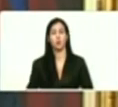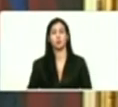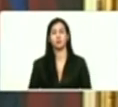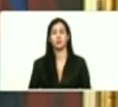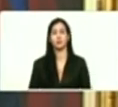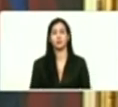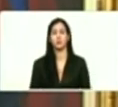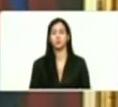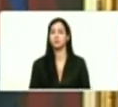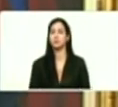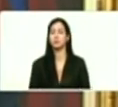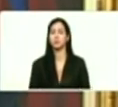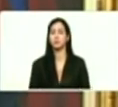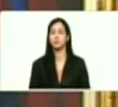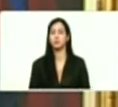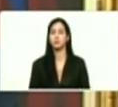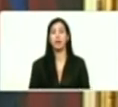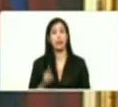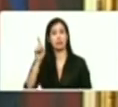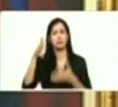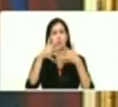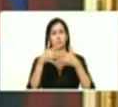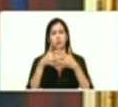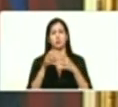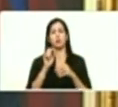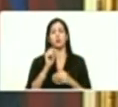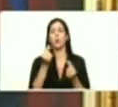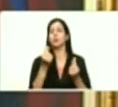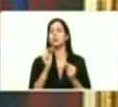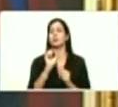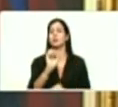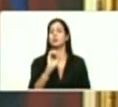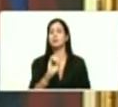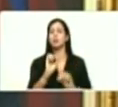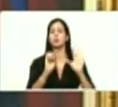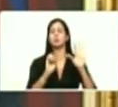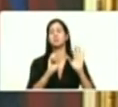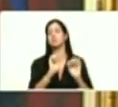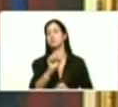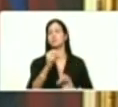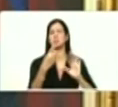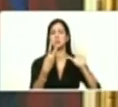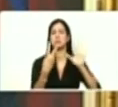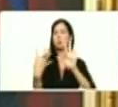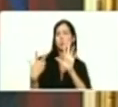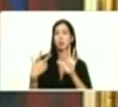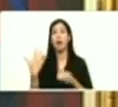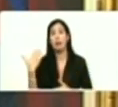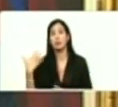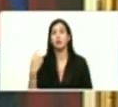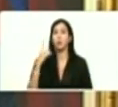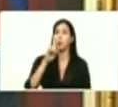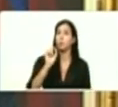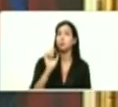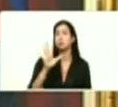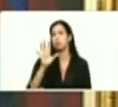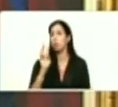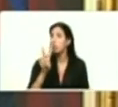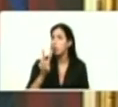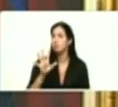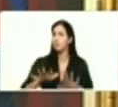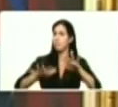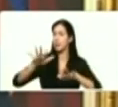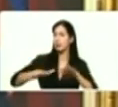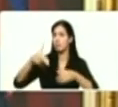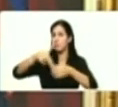miren hermano en Estados Unidos está ahorita en 0.78 decía puede estar en 1.52 normalmente cuando los precios están a nivel